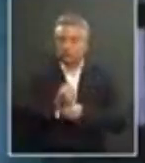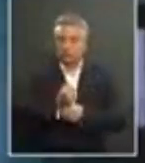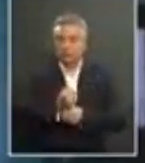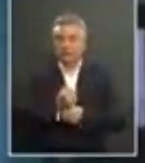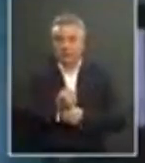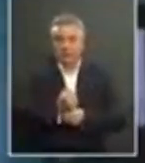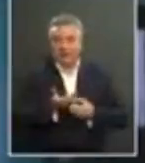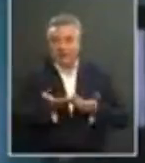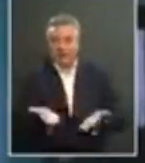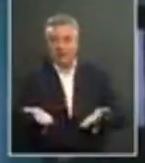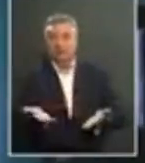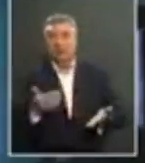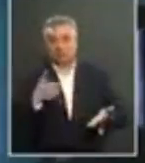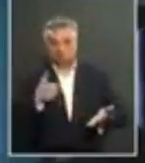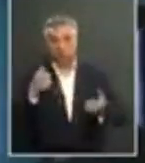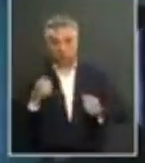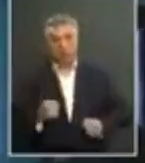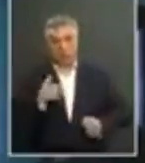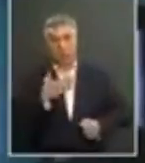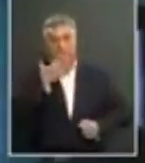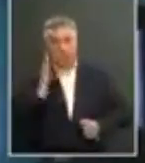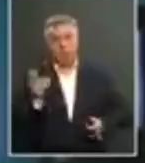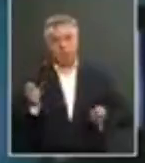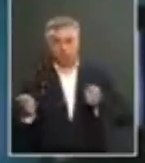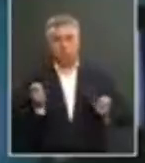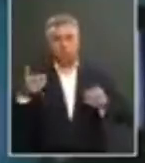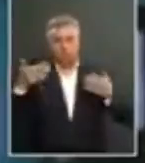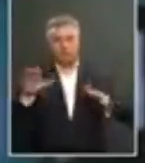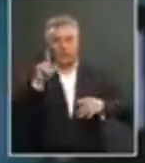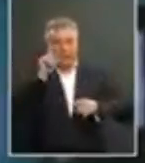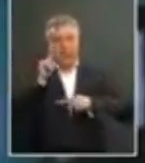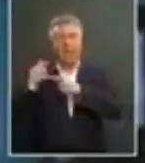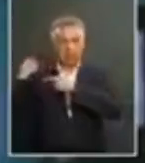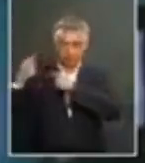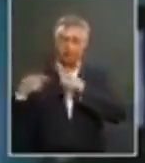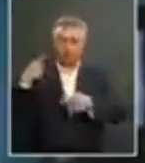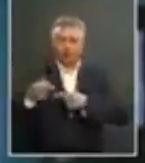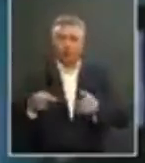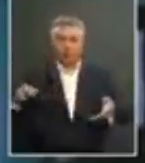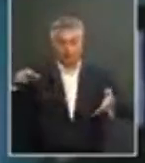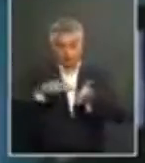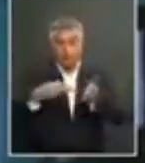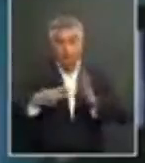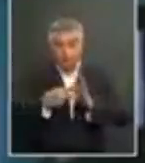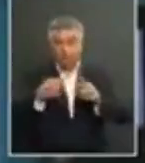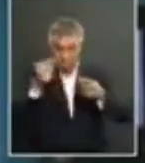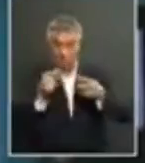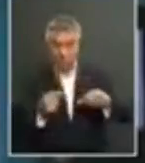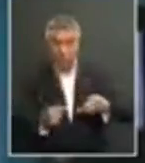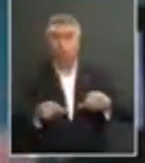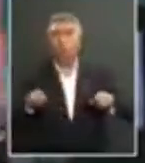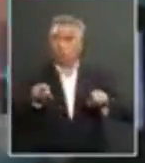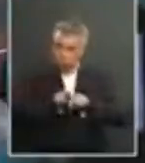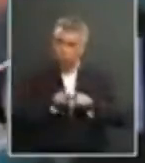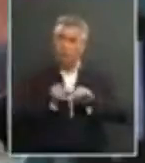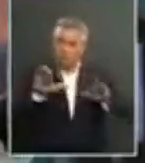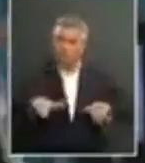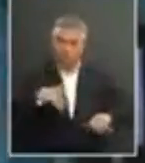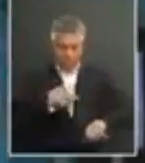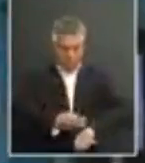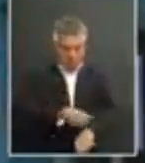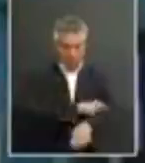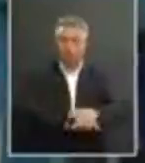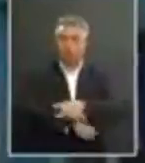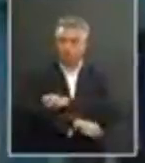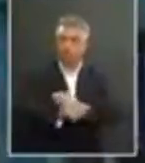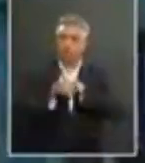de dar esa gobernabilidad, está demostrado en nuestra historia, a pesar de esas dificultades. Se ha podido desde este espacio y también del nuevo espacio